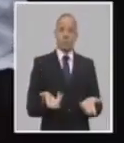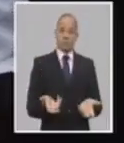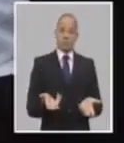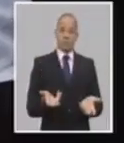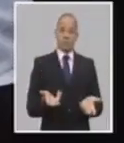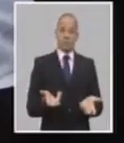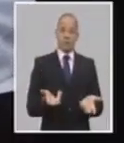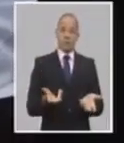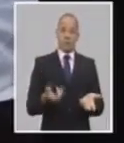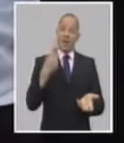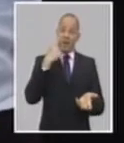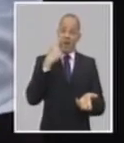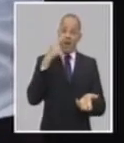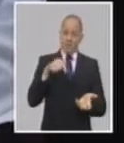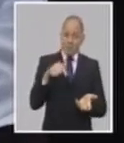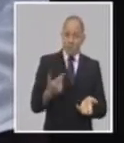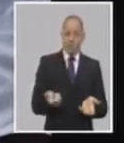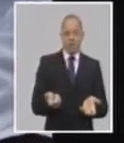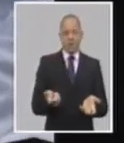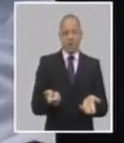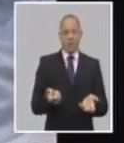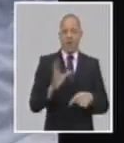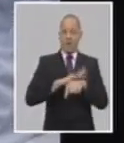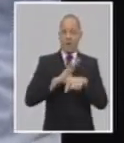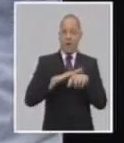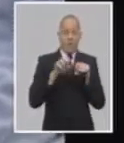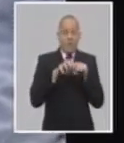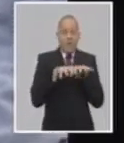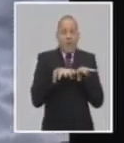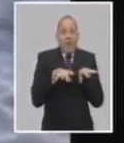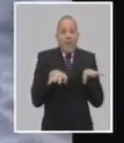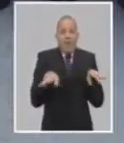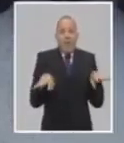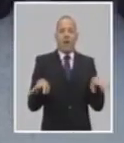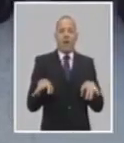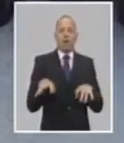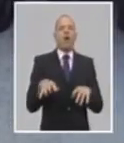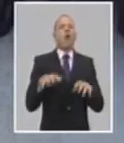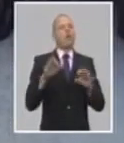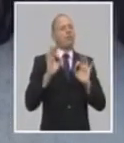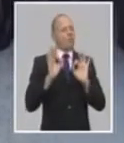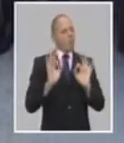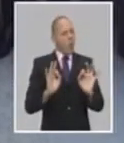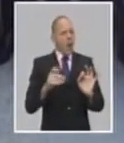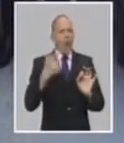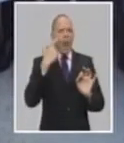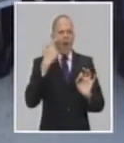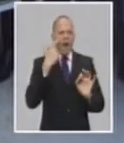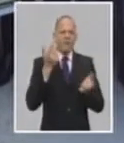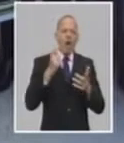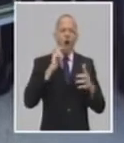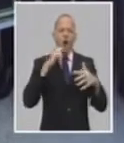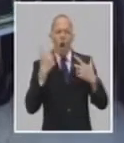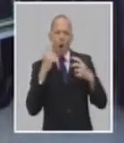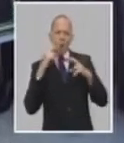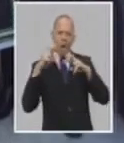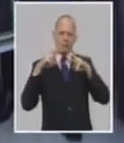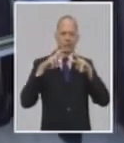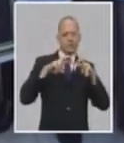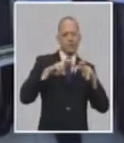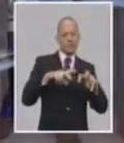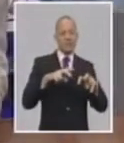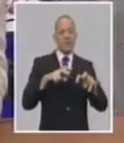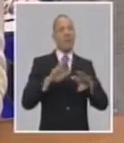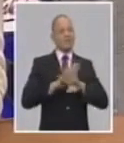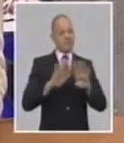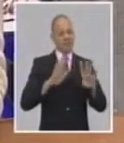Esta pandemia, Randy, se sigue estudiando, se sigue planteando que es